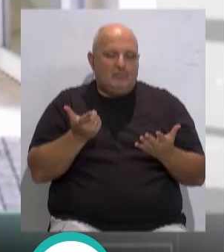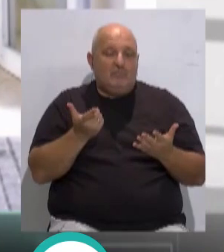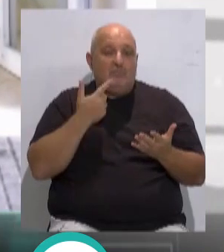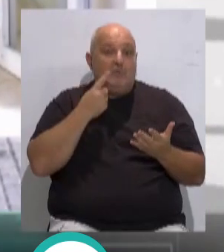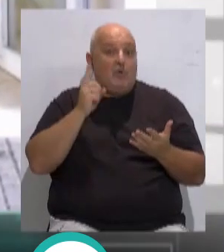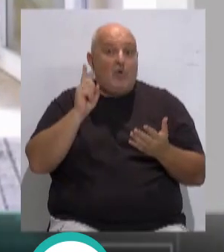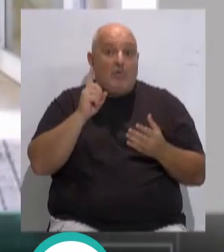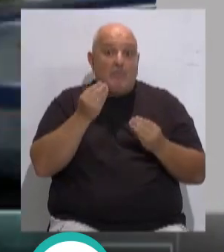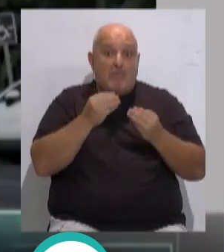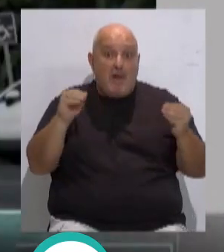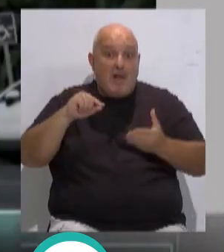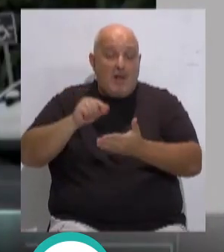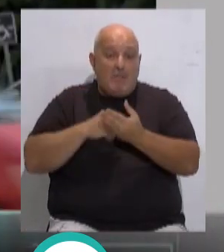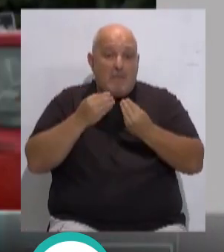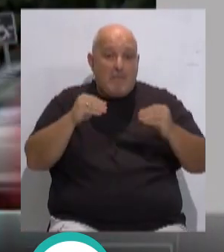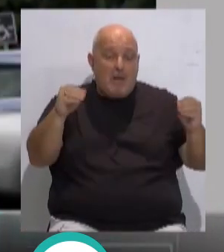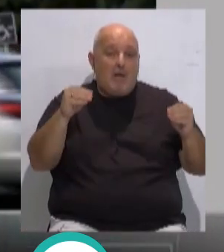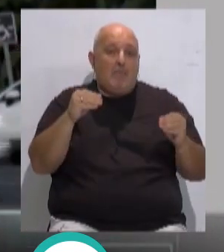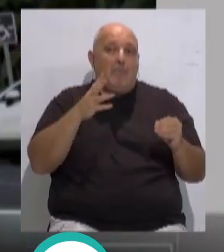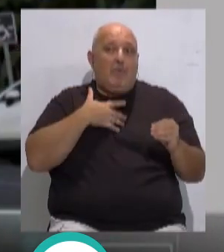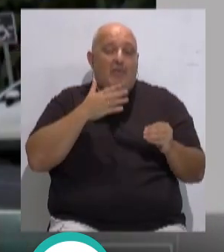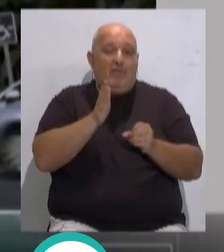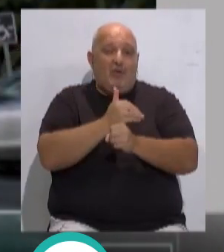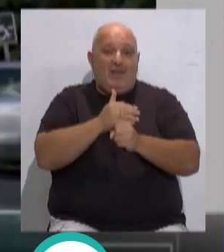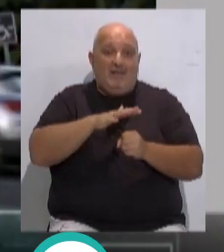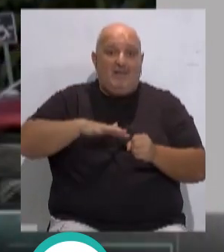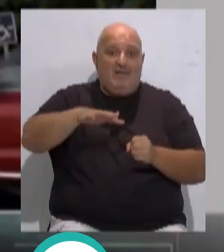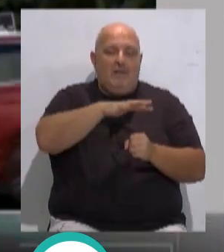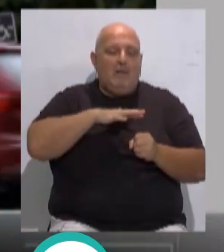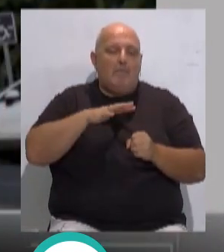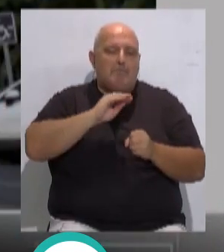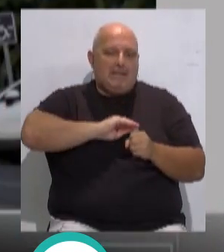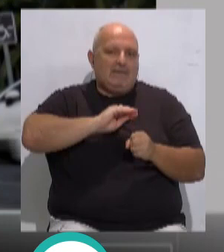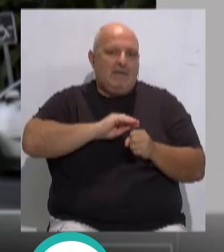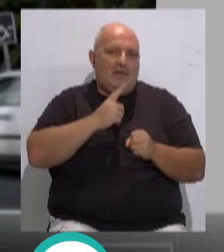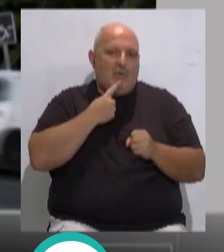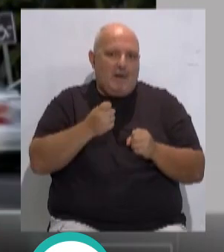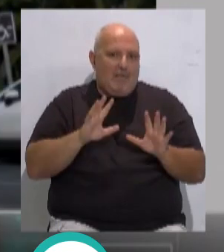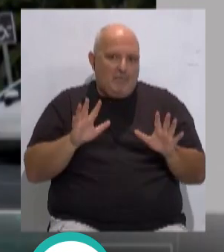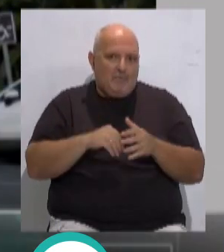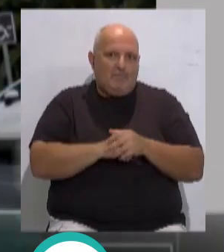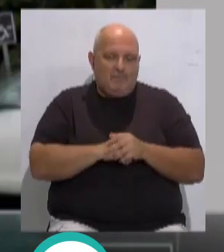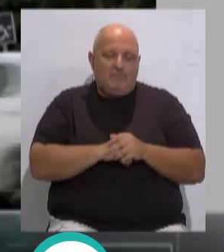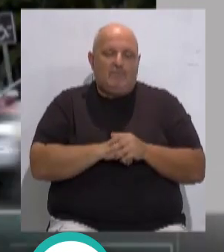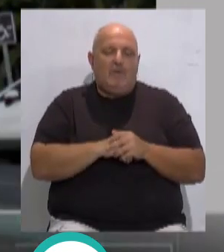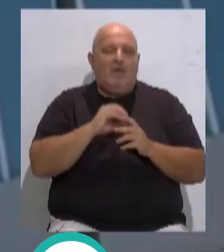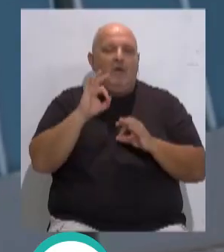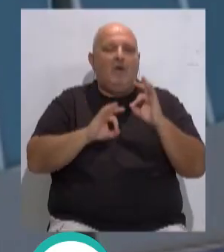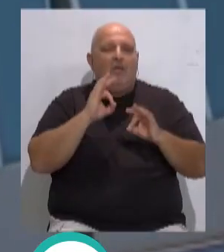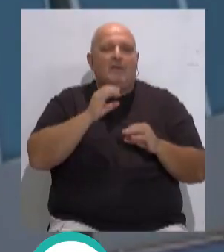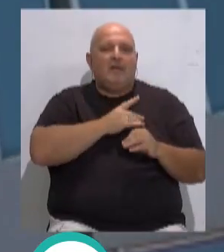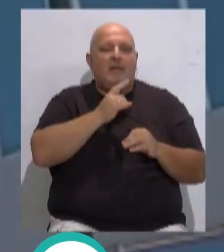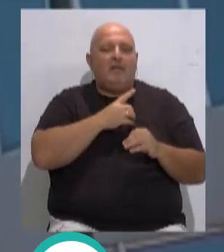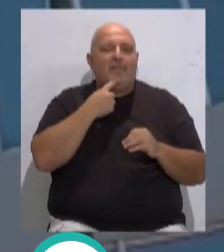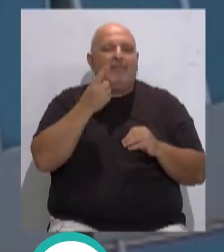caso de no ser reforzado con contrataciones puede ser en algunas zonas concretas de nuestro litoral bastante complicado. Esta organización